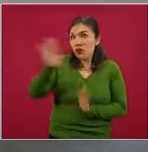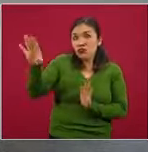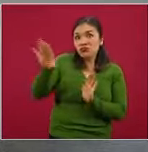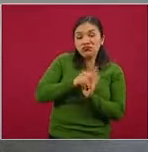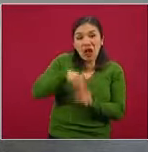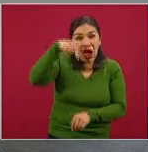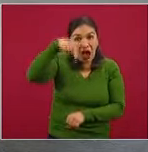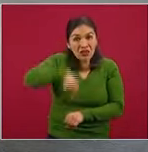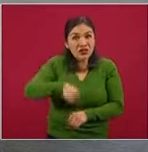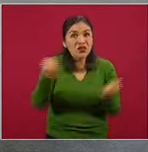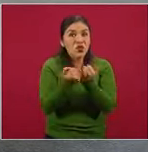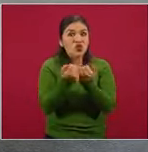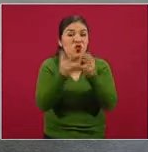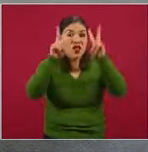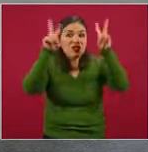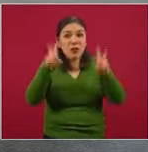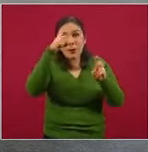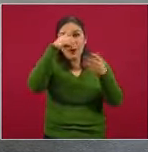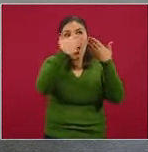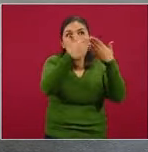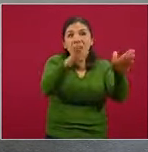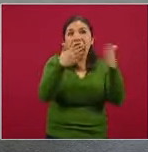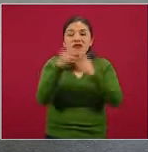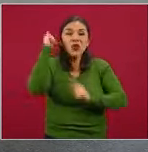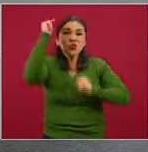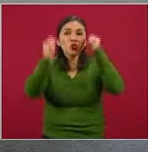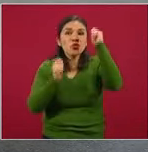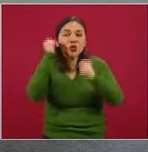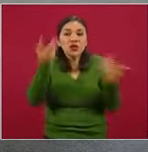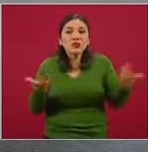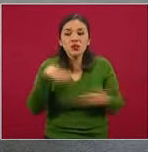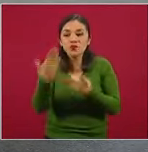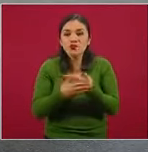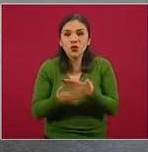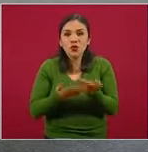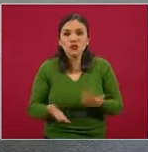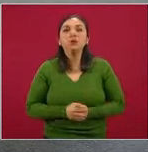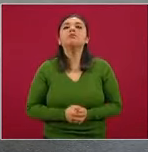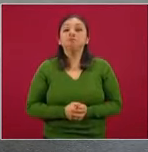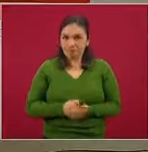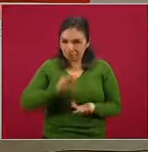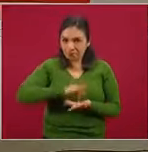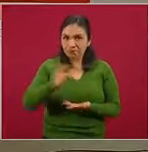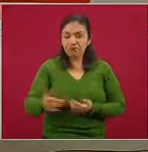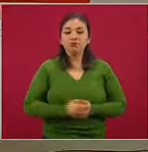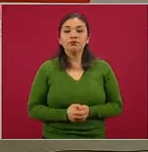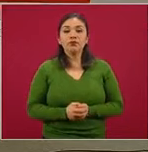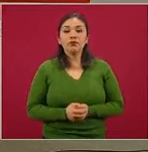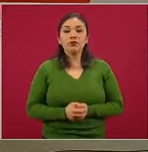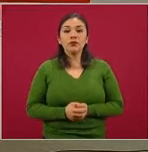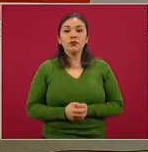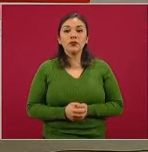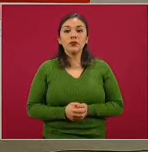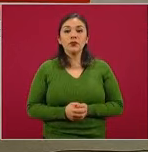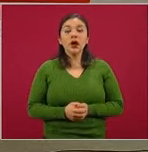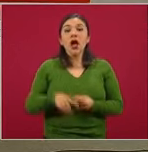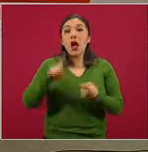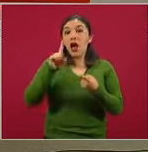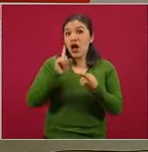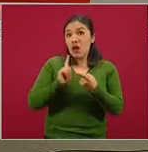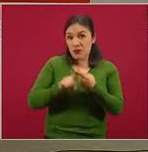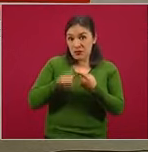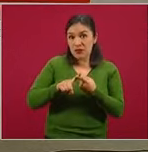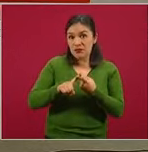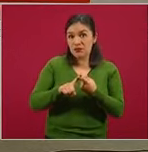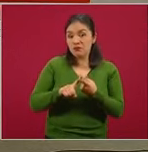con este tema de la apertura de los sitios turísticos. ¿Cómo no? Muchas gracias. Sobre lo primero, no sé si tú tienes información. No